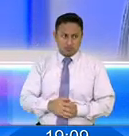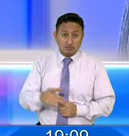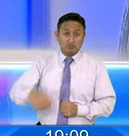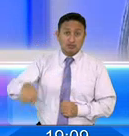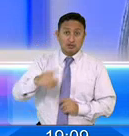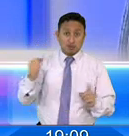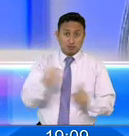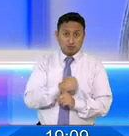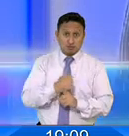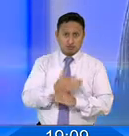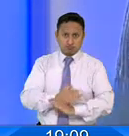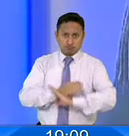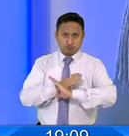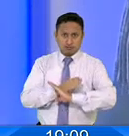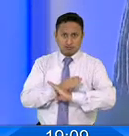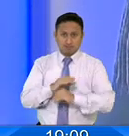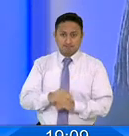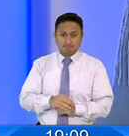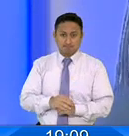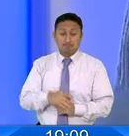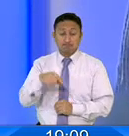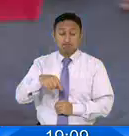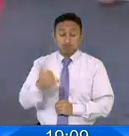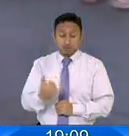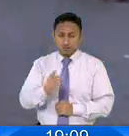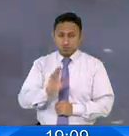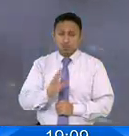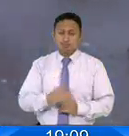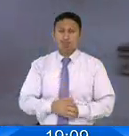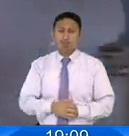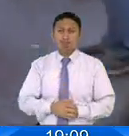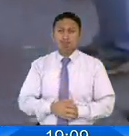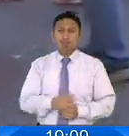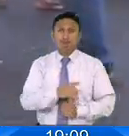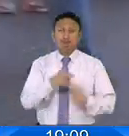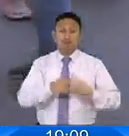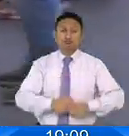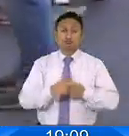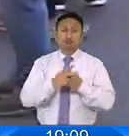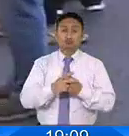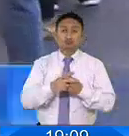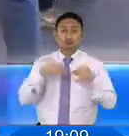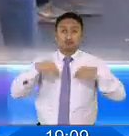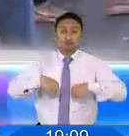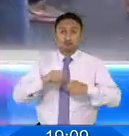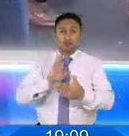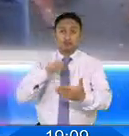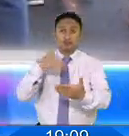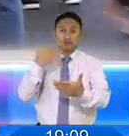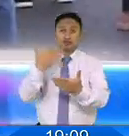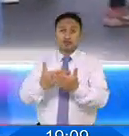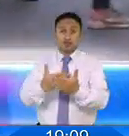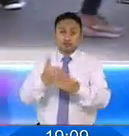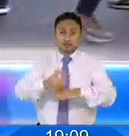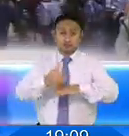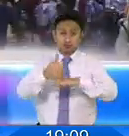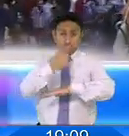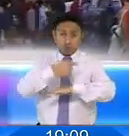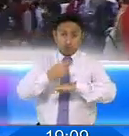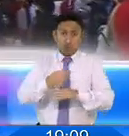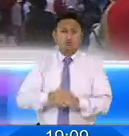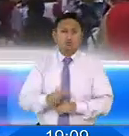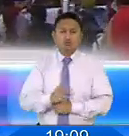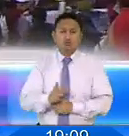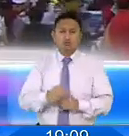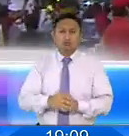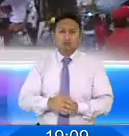de esa naturaleza, pero no es el escenario que esperamos. Ellos desde el inicio indicaron que no pretendían llegar hasta la gobernación y también que no